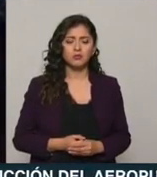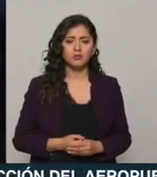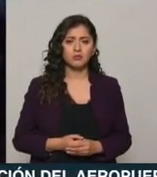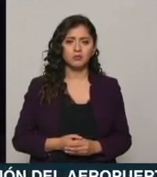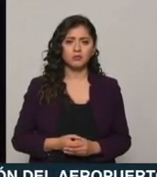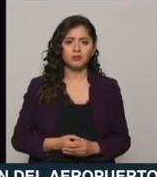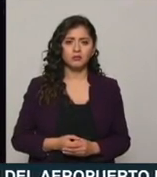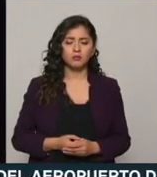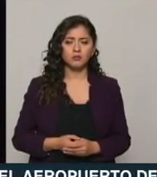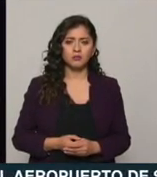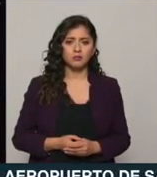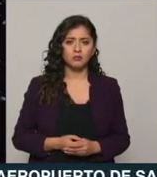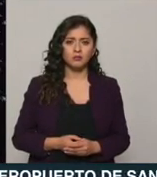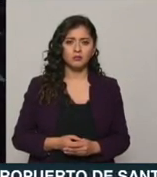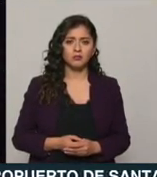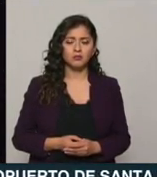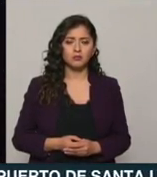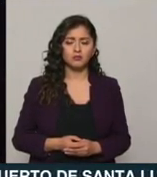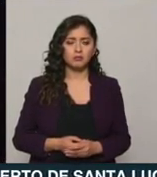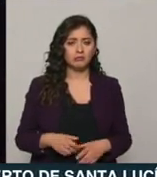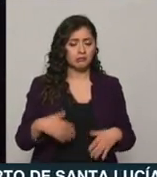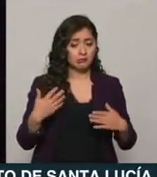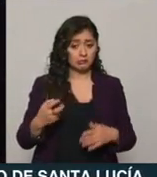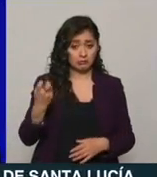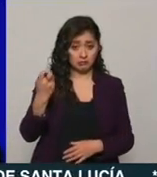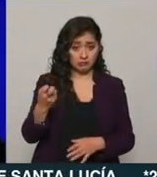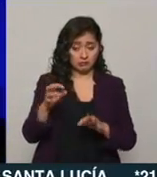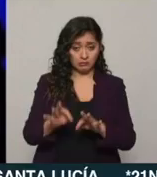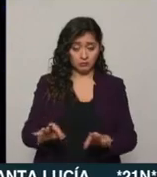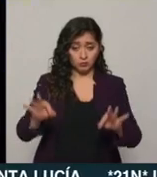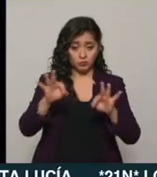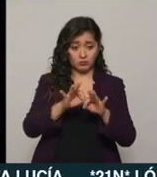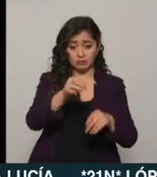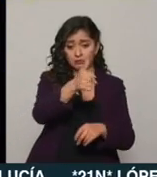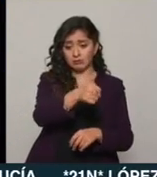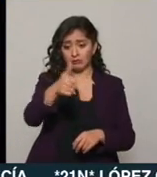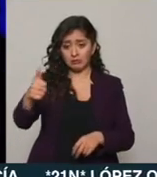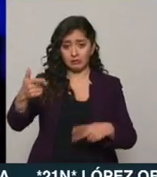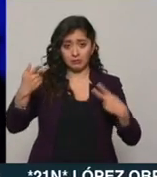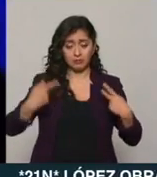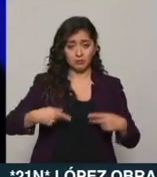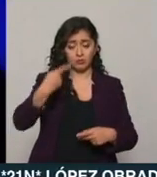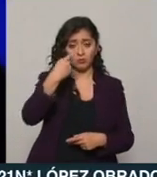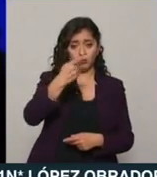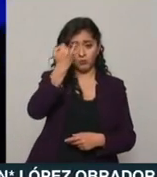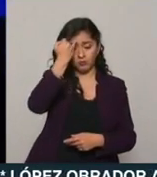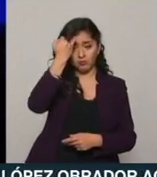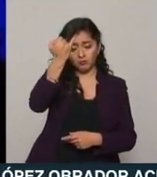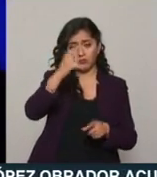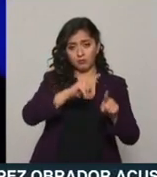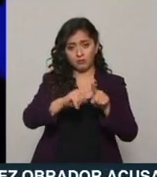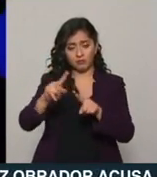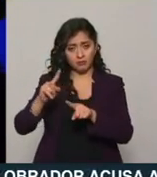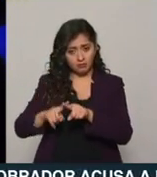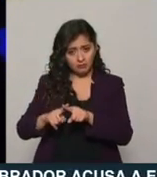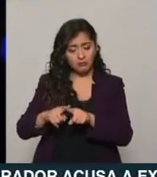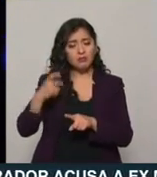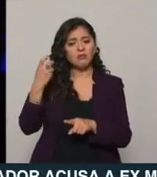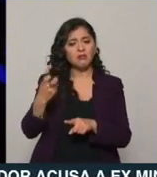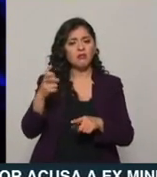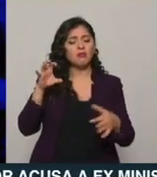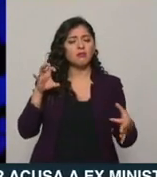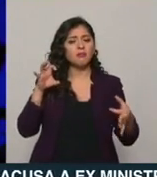son varios puntos de vista entre los 4 artistas o 4 proyectos. Esto deriva y estas piezas